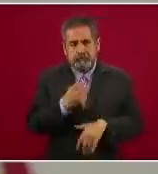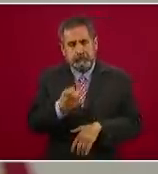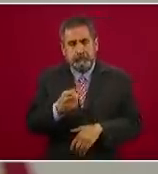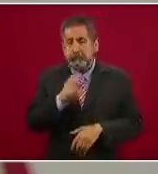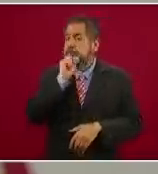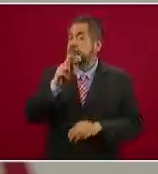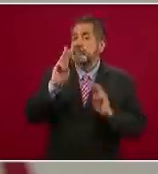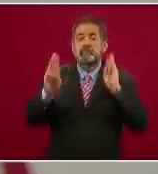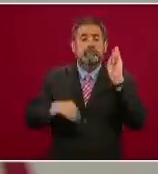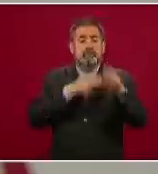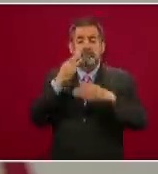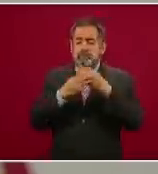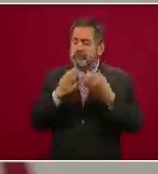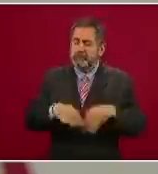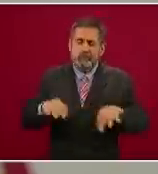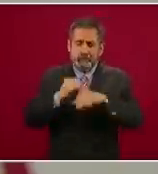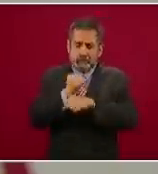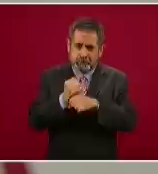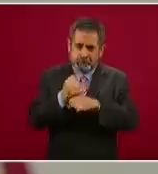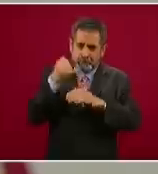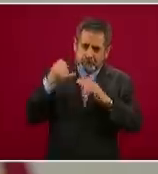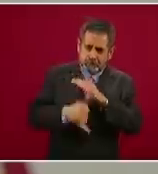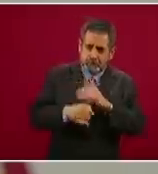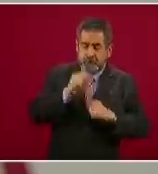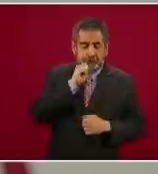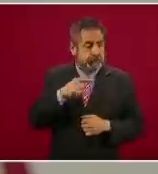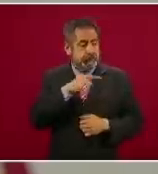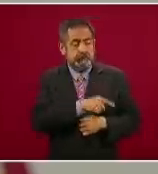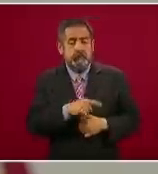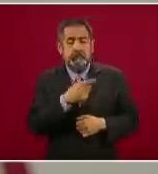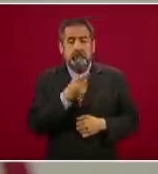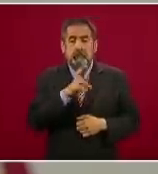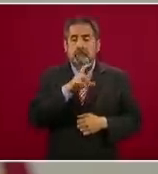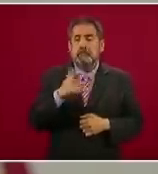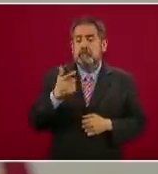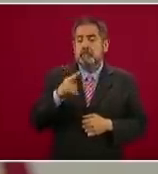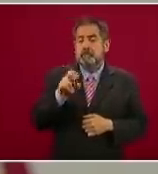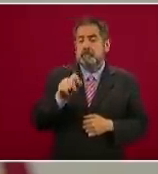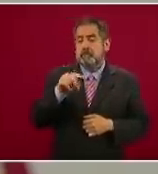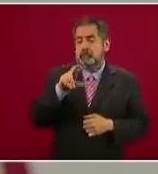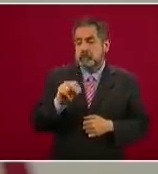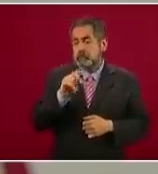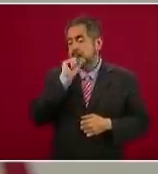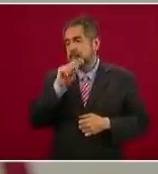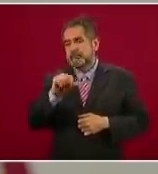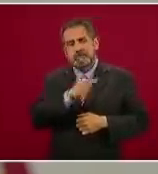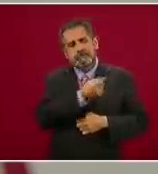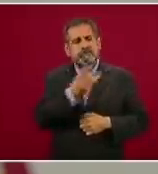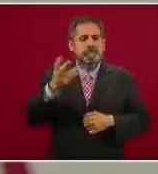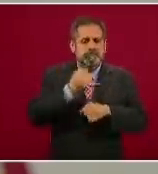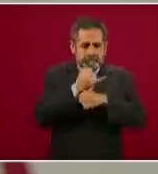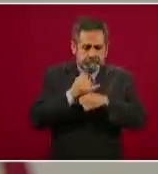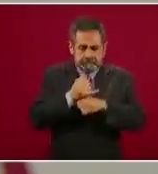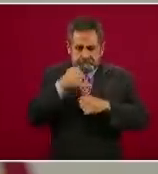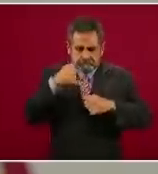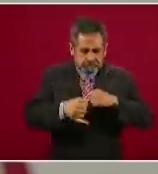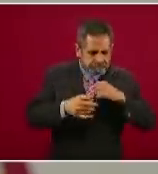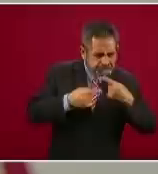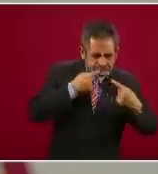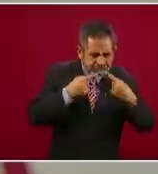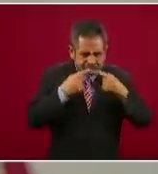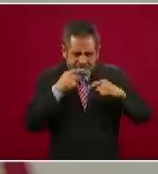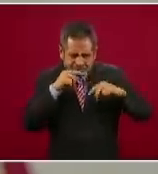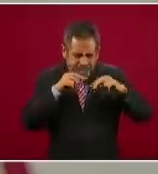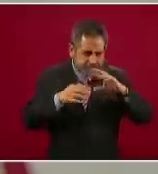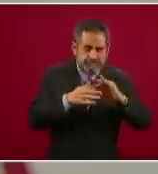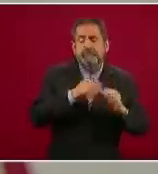en el mundo. Mi agradecimiento, además del doctor Gustavo Reyes Terán, que ha coordinado este grupo, a todas las investigadoras e investigadores que lo conforman